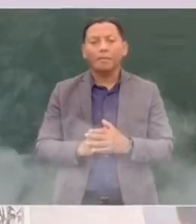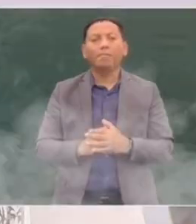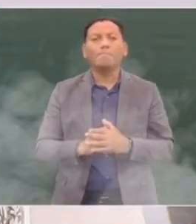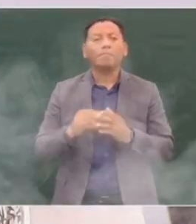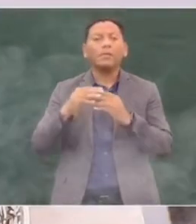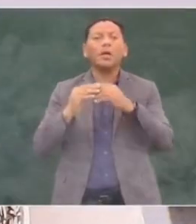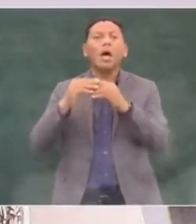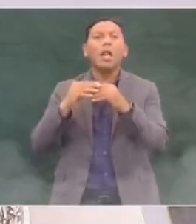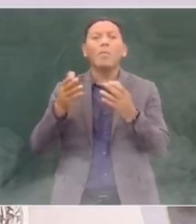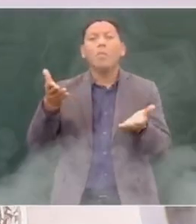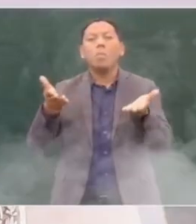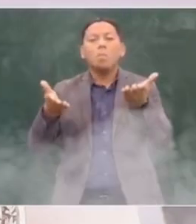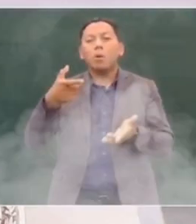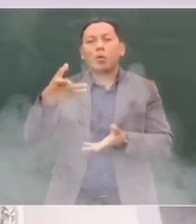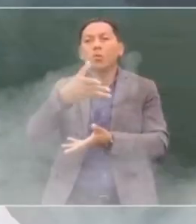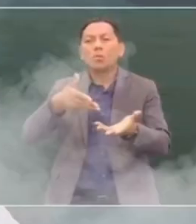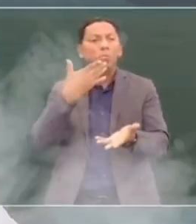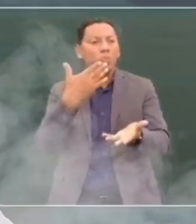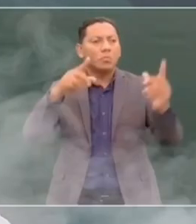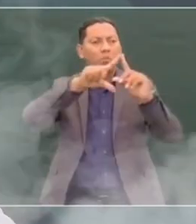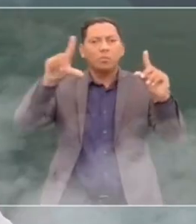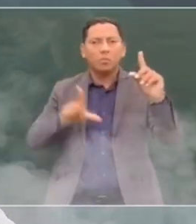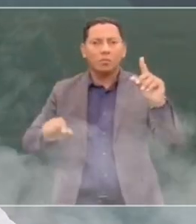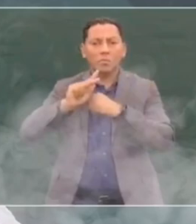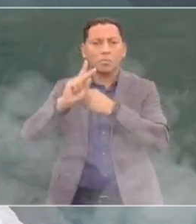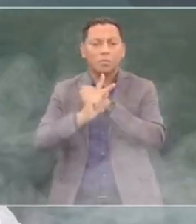estabilidad macroeconómica en el país